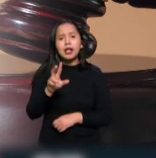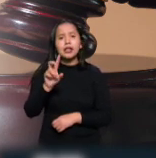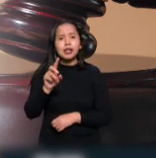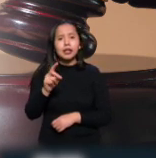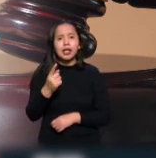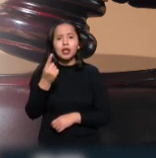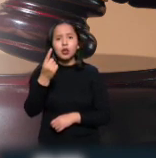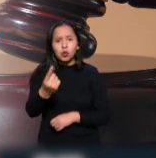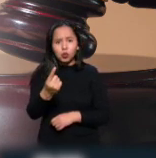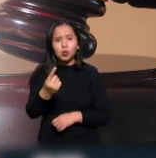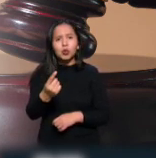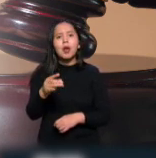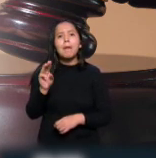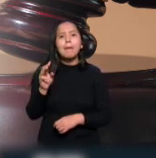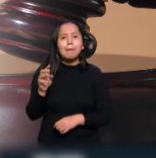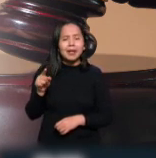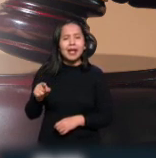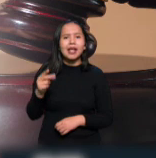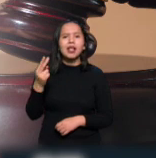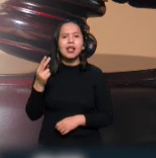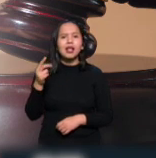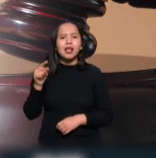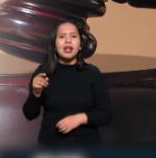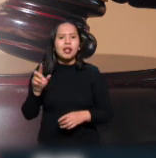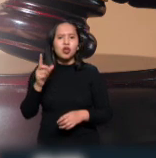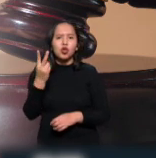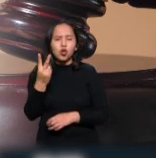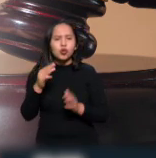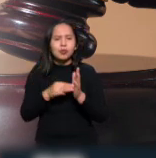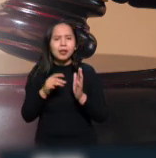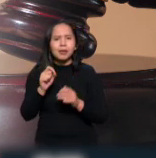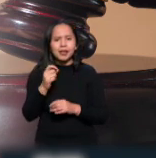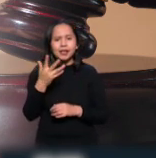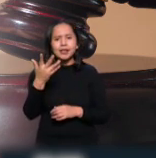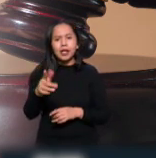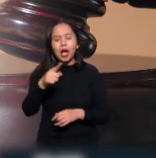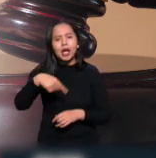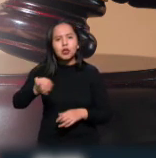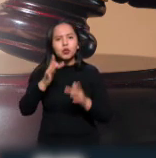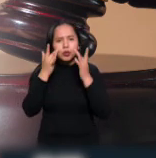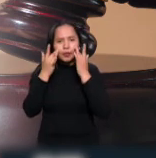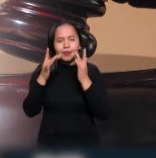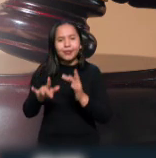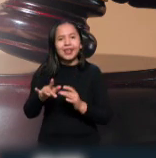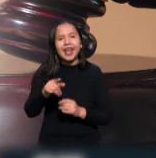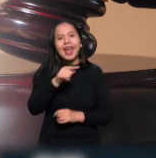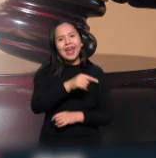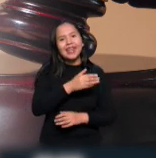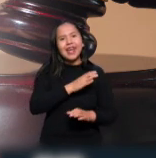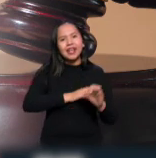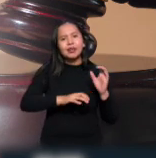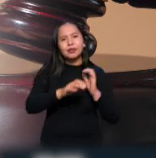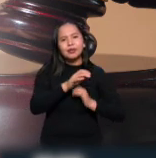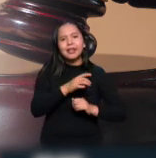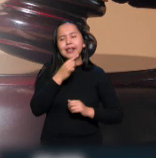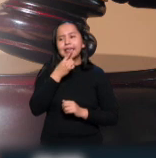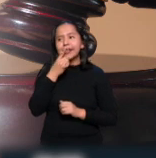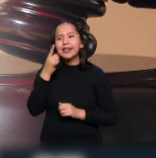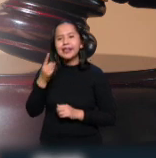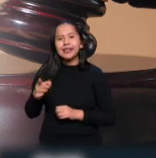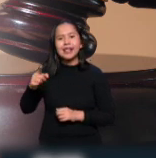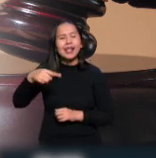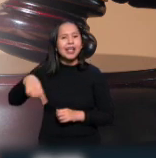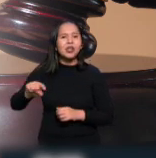31 de agosto de 2025 y respecto a este tema le cuento que la presidenta Claudia Sheinbaum criticó la decisión de las y los ministros, pues